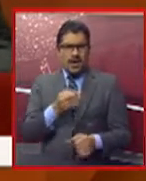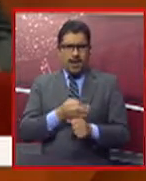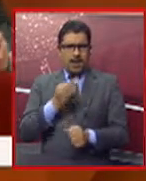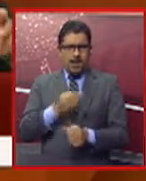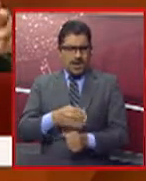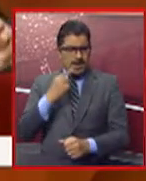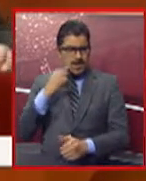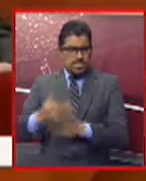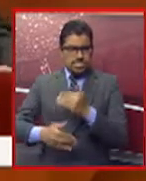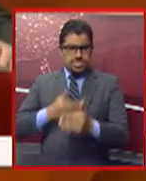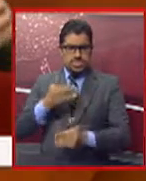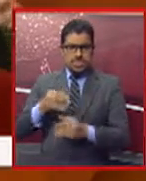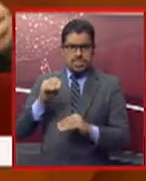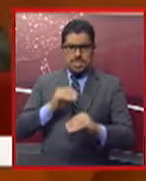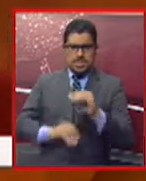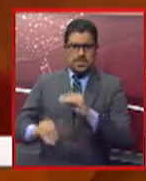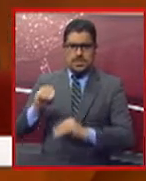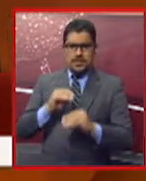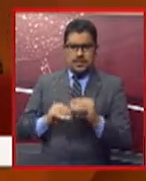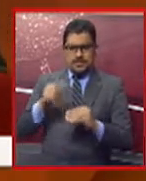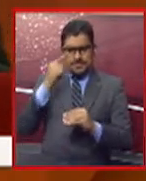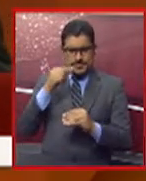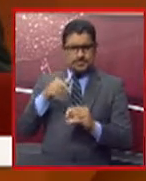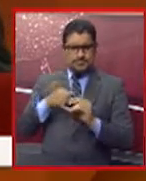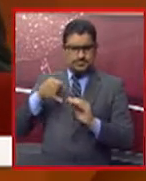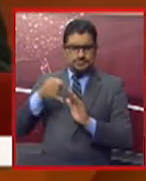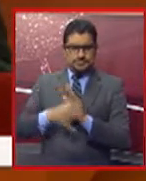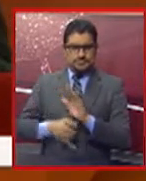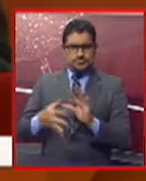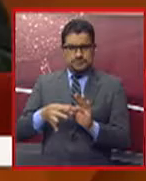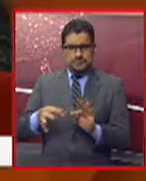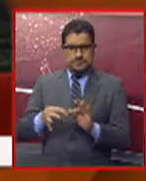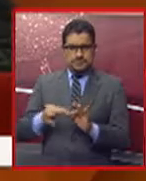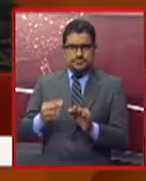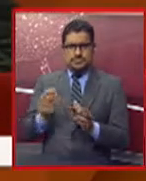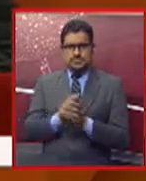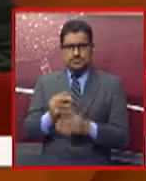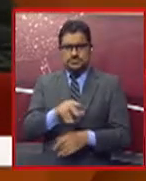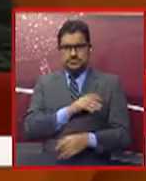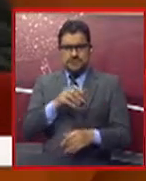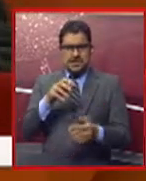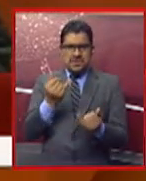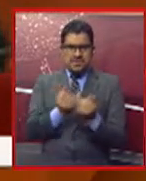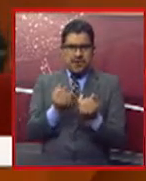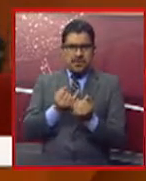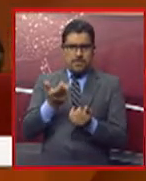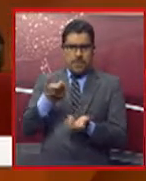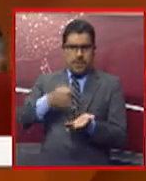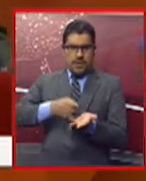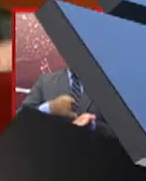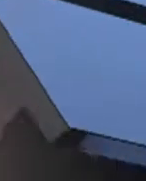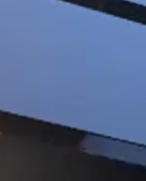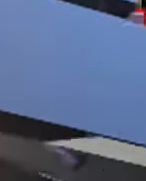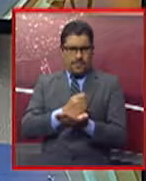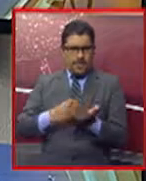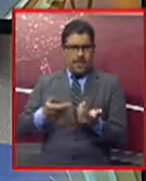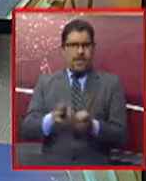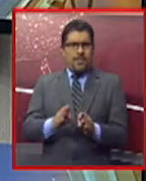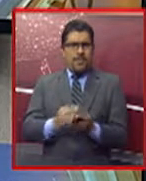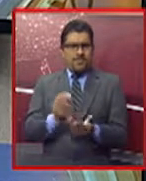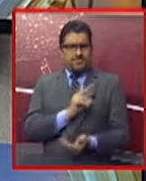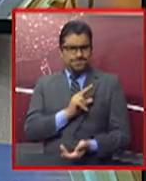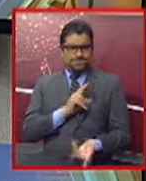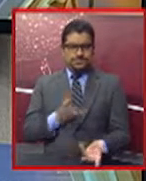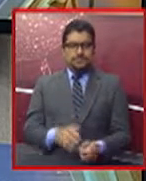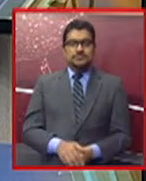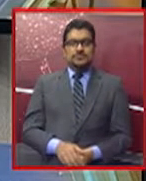estos mecanismos que van profundizando la privatización del presupuesto. El Partido